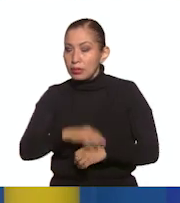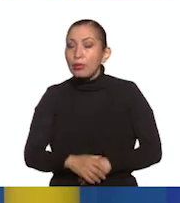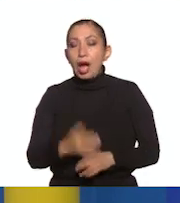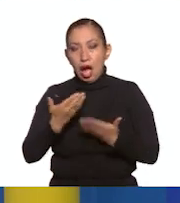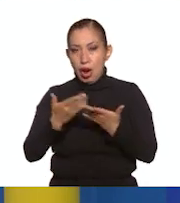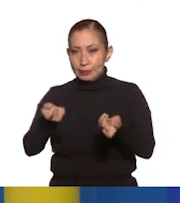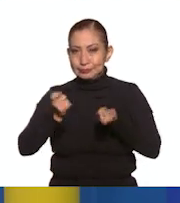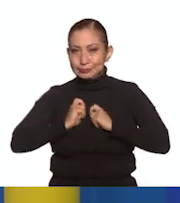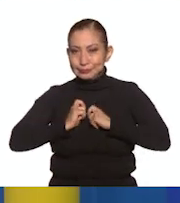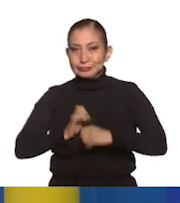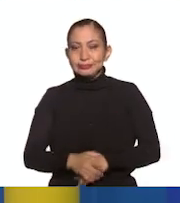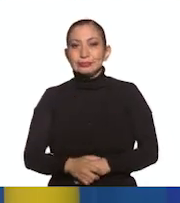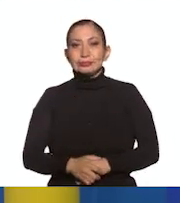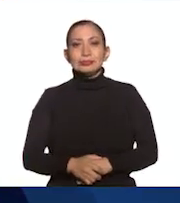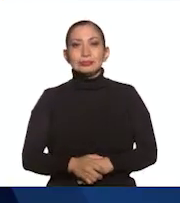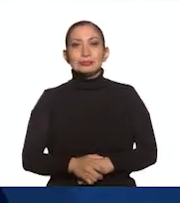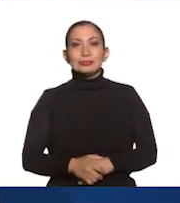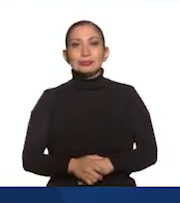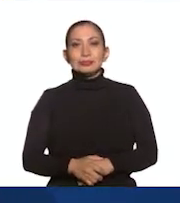toca a mí.